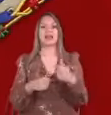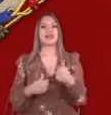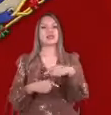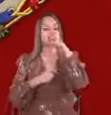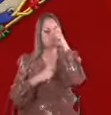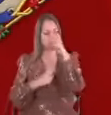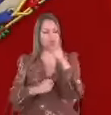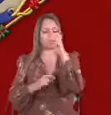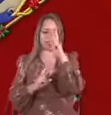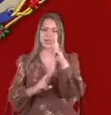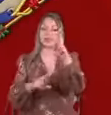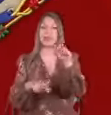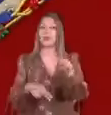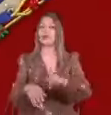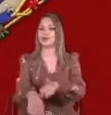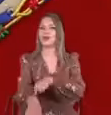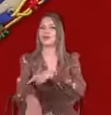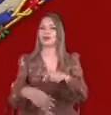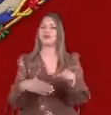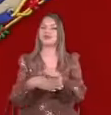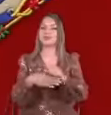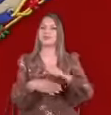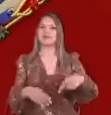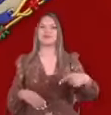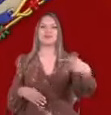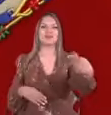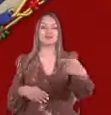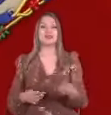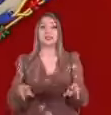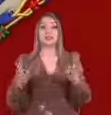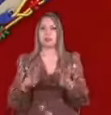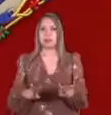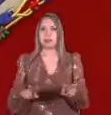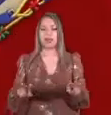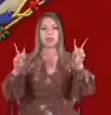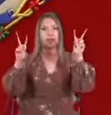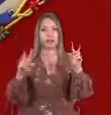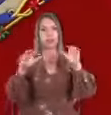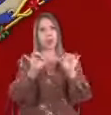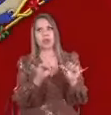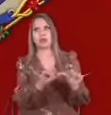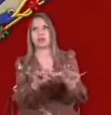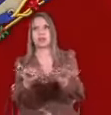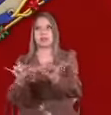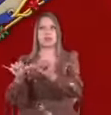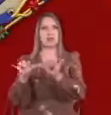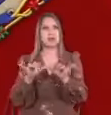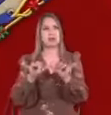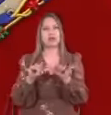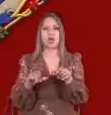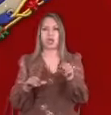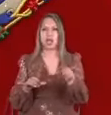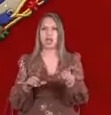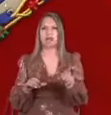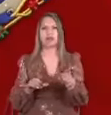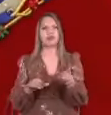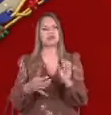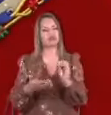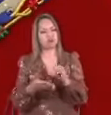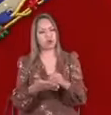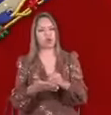costumbre. Un segundo aspecto relevante tiene que ver con radicalizar la democracia, y lo repito, radicalizar la democracia.